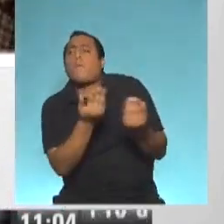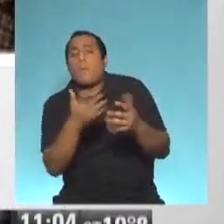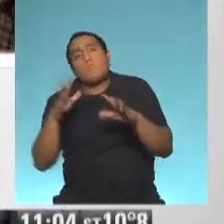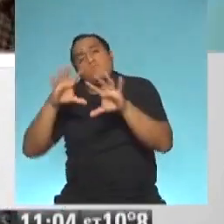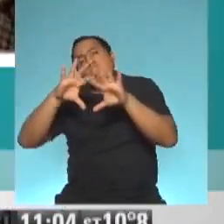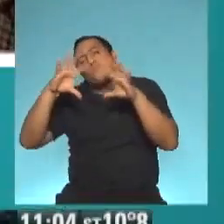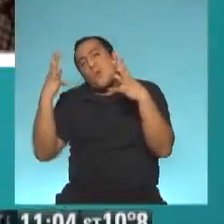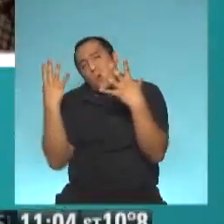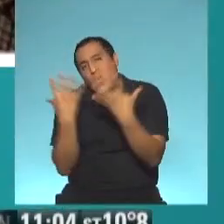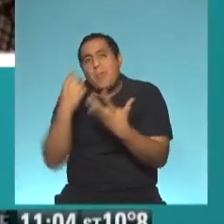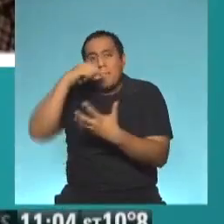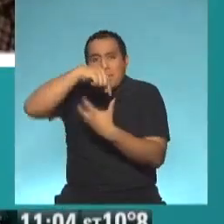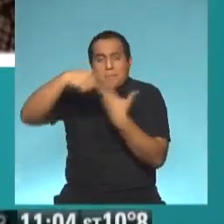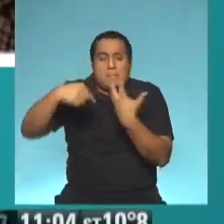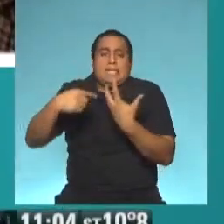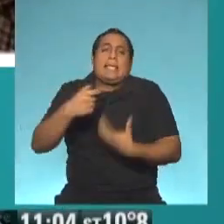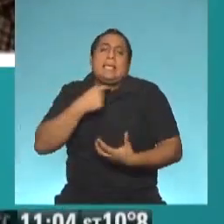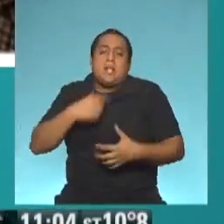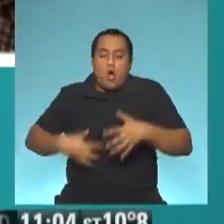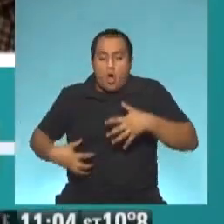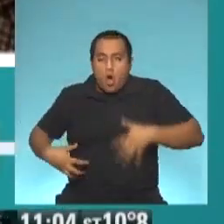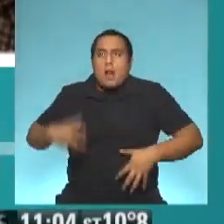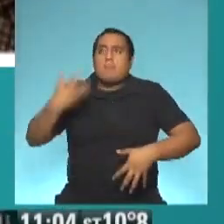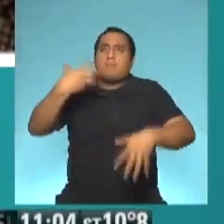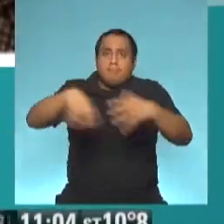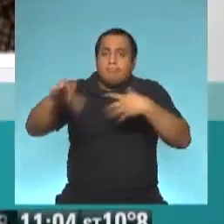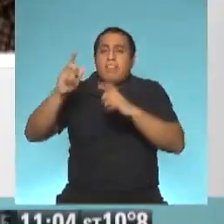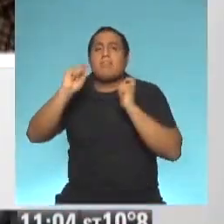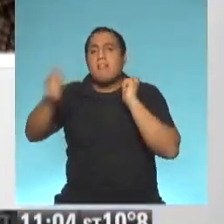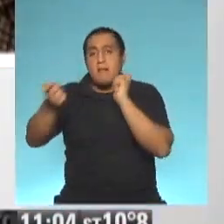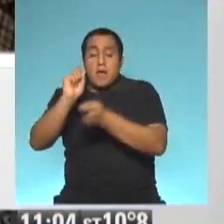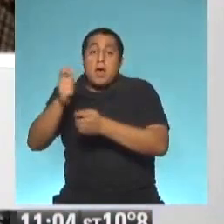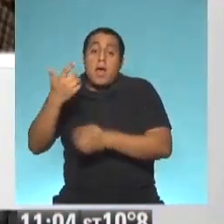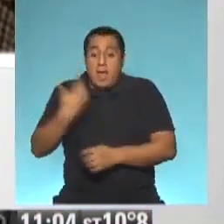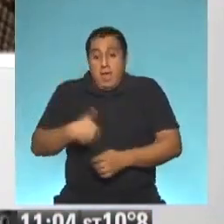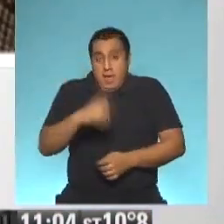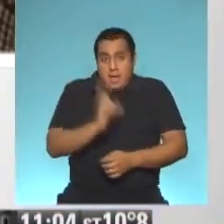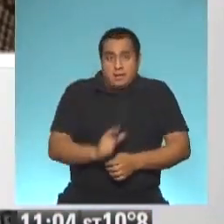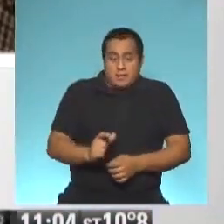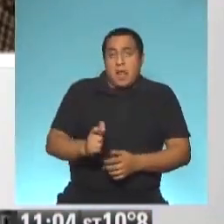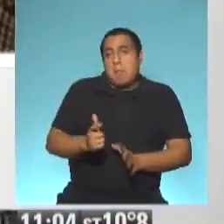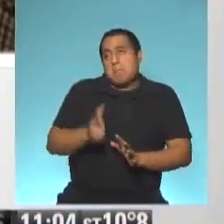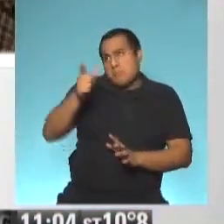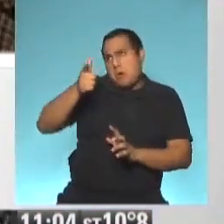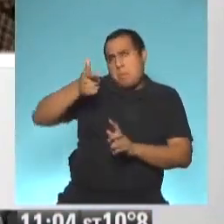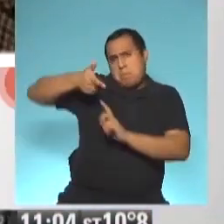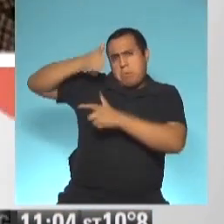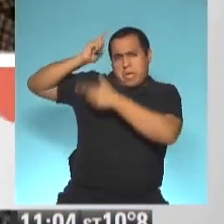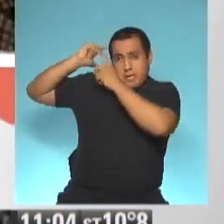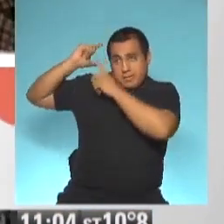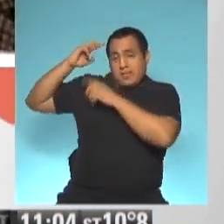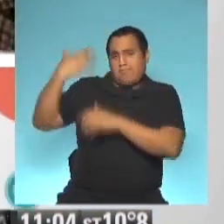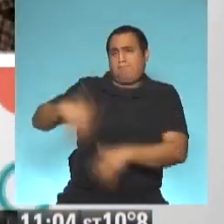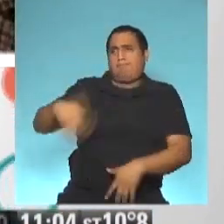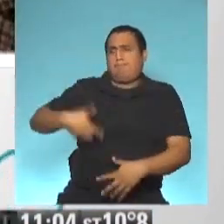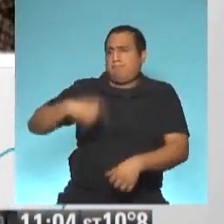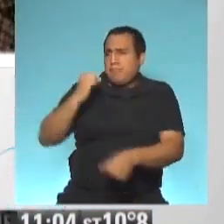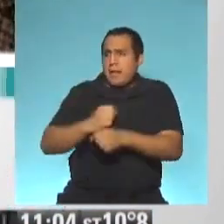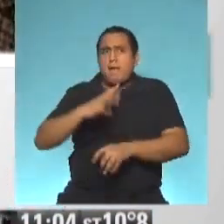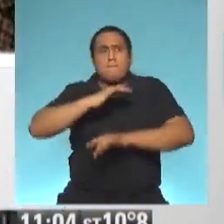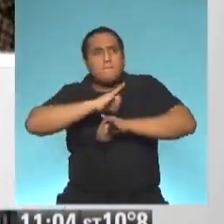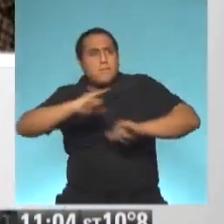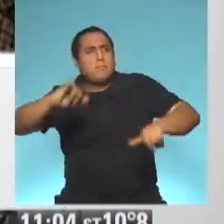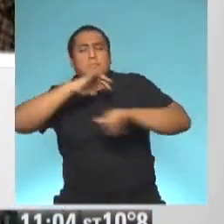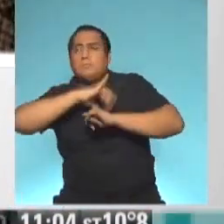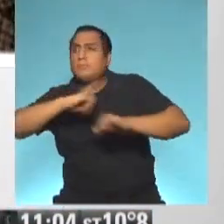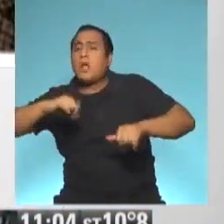por supuesto, apela a la donación de órganos. En la Argentina, con la experiencia que usted tiene respecto a la tarea de concientizar, ¿cuál